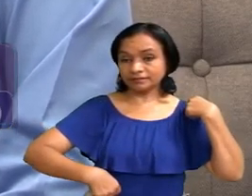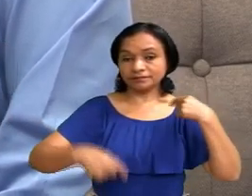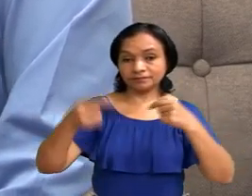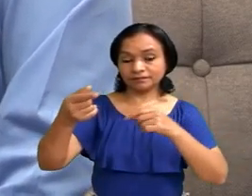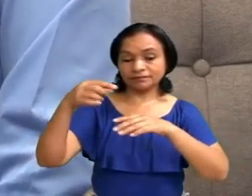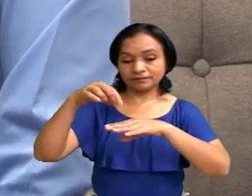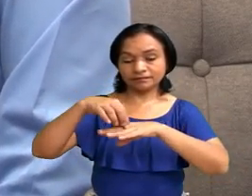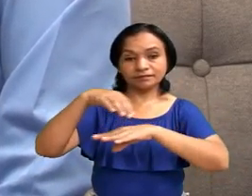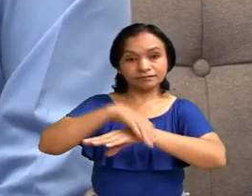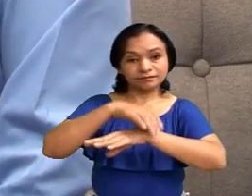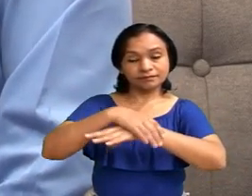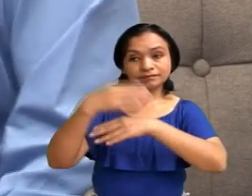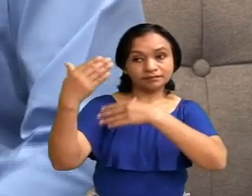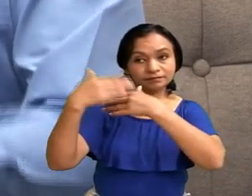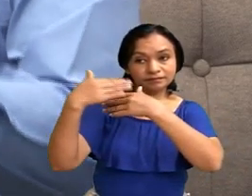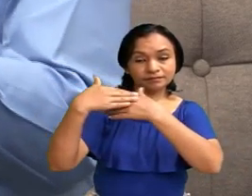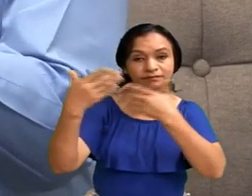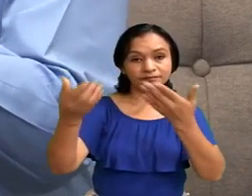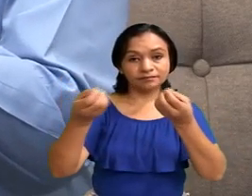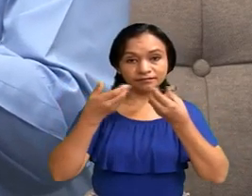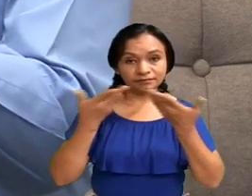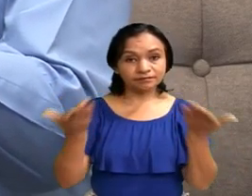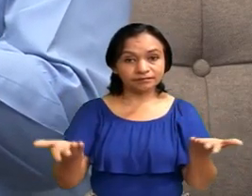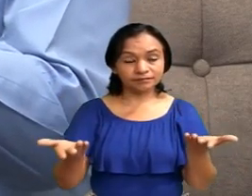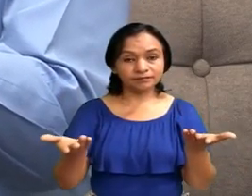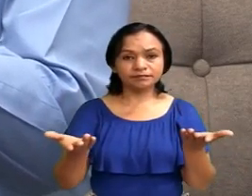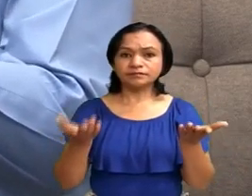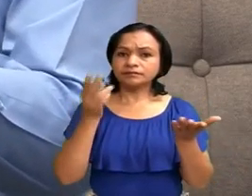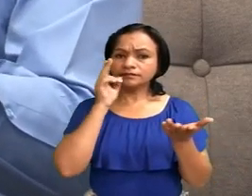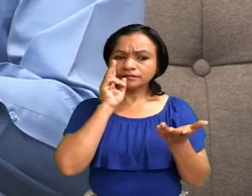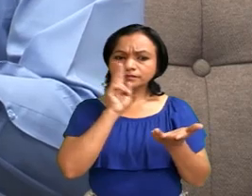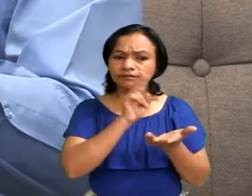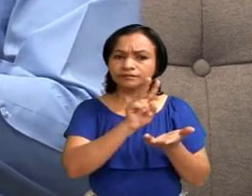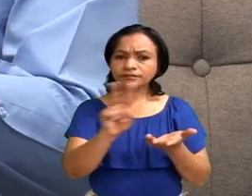Rosario, cuando vemos que